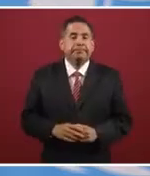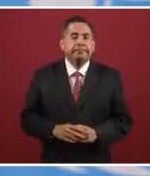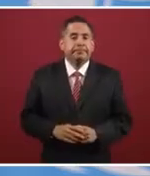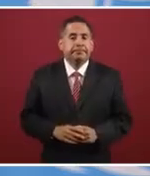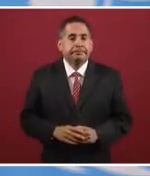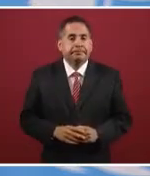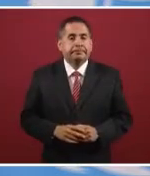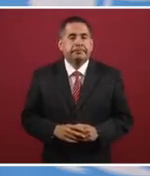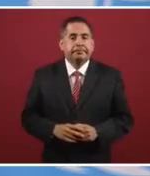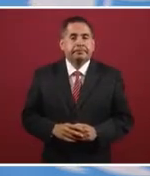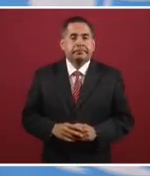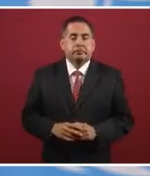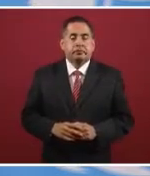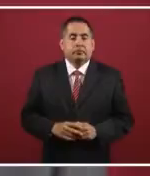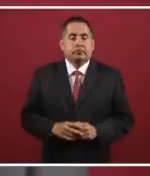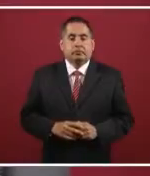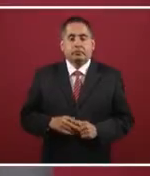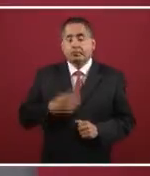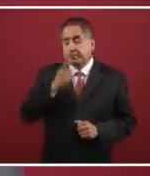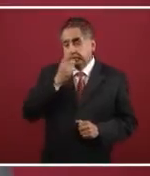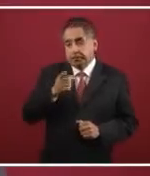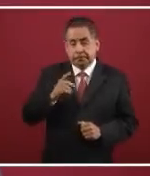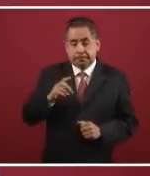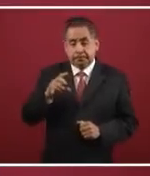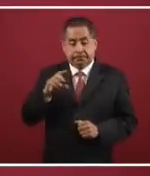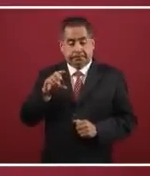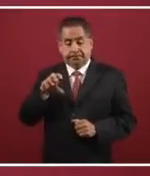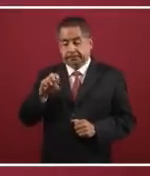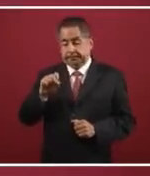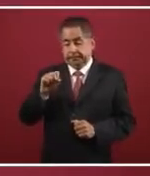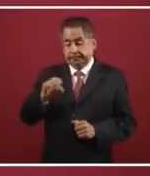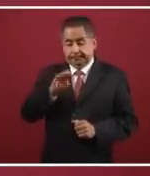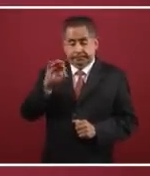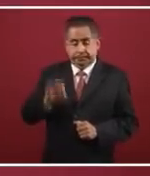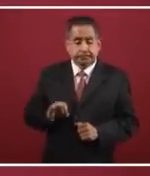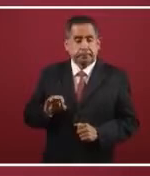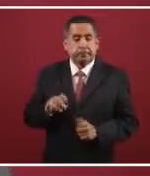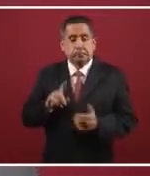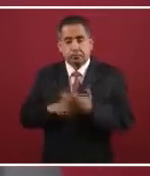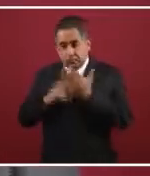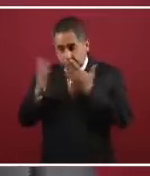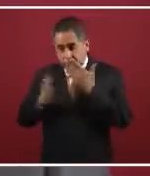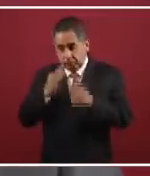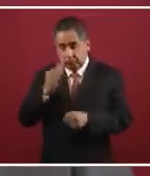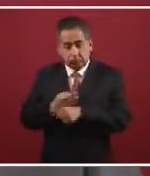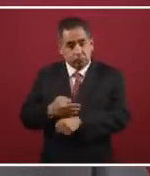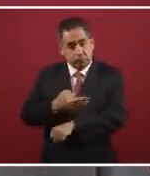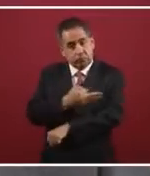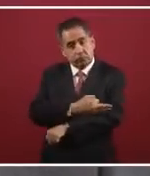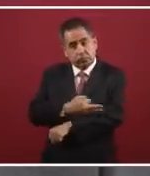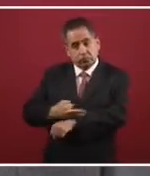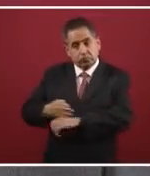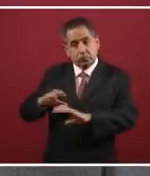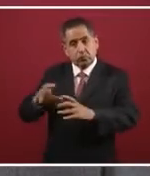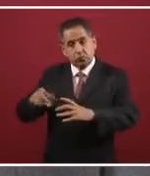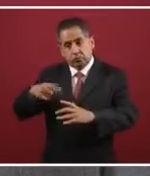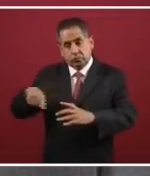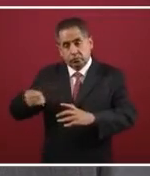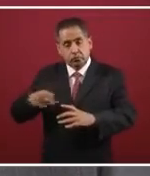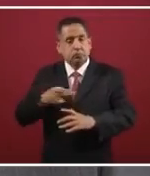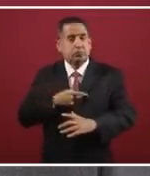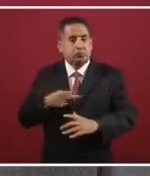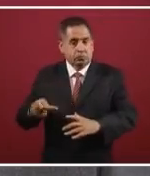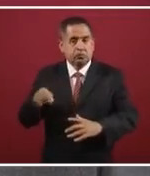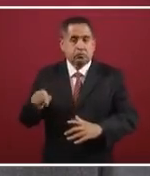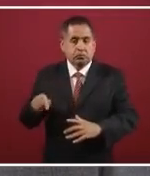que el 60% eran estudiantes de familias